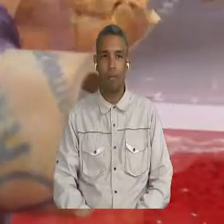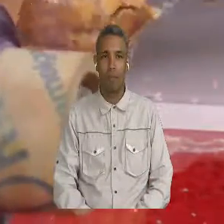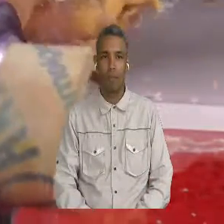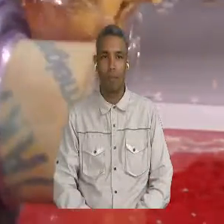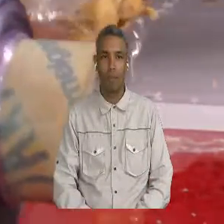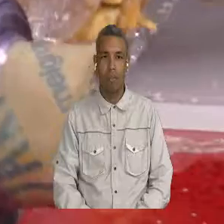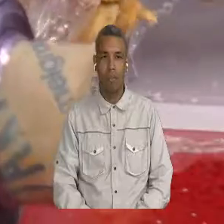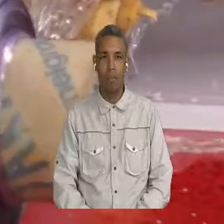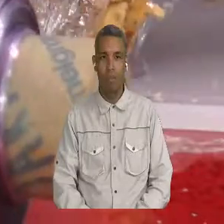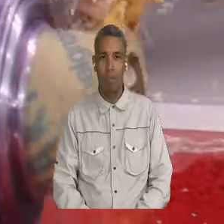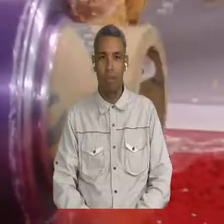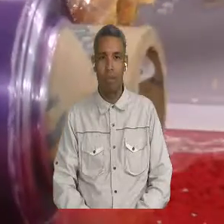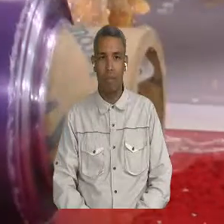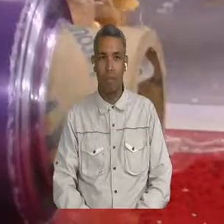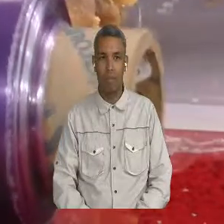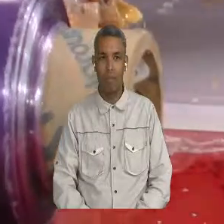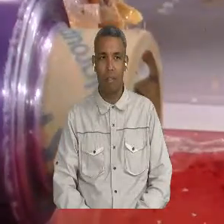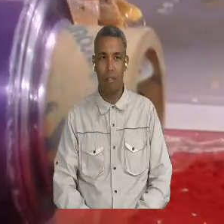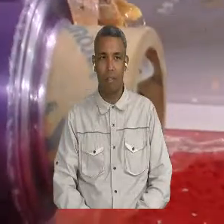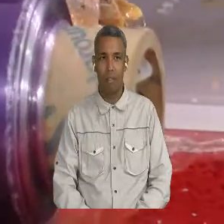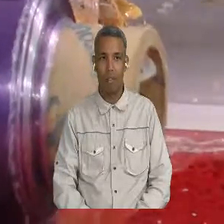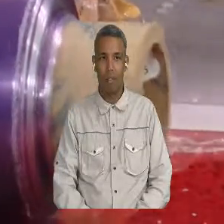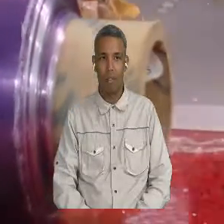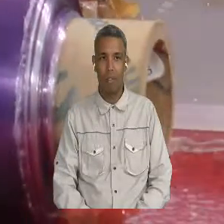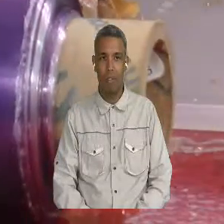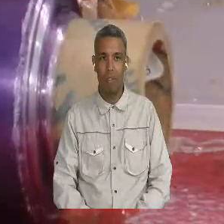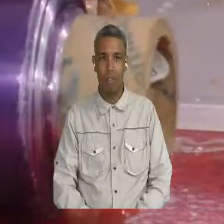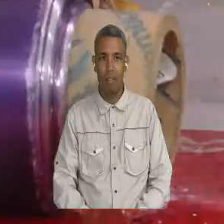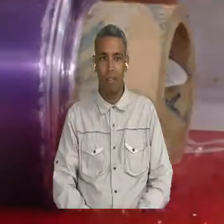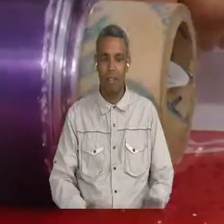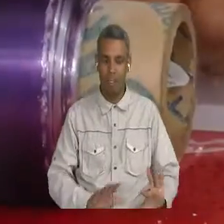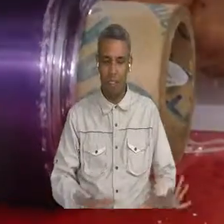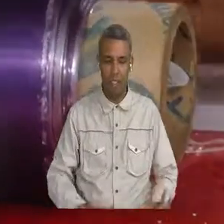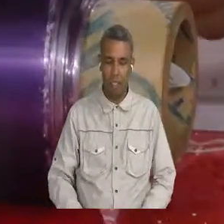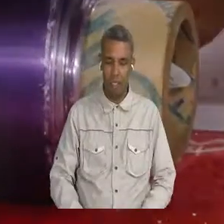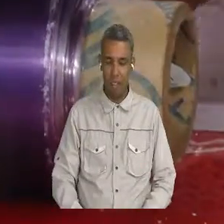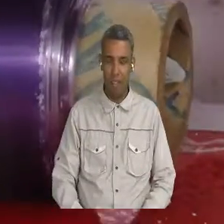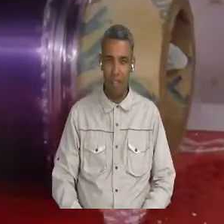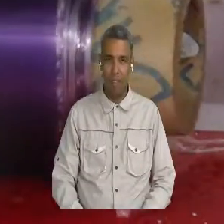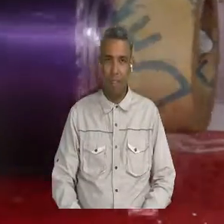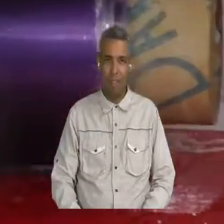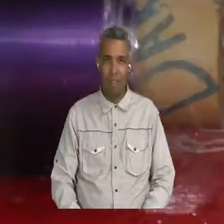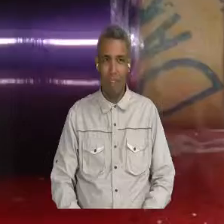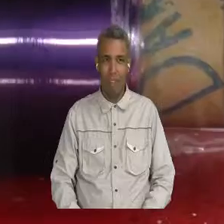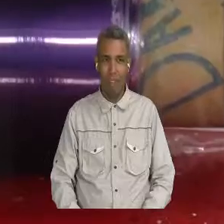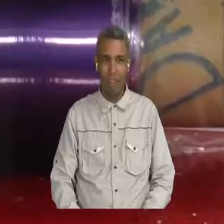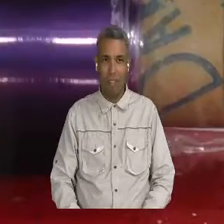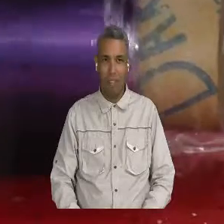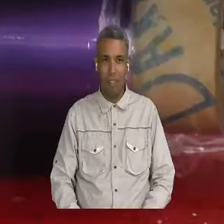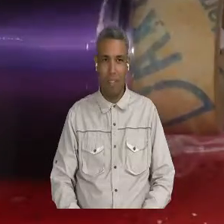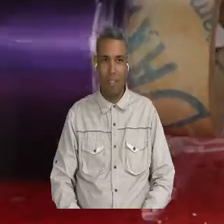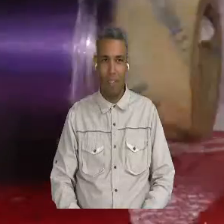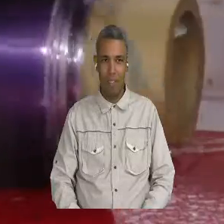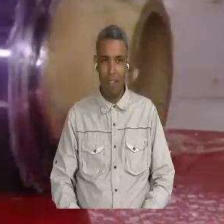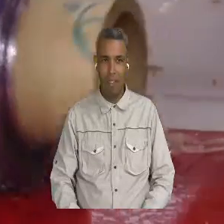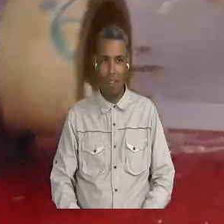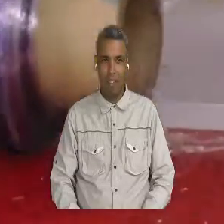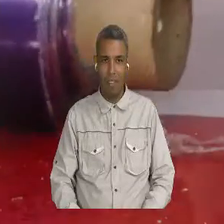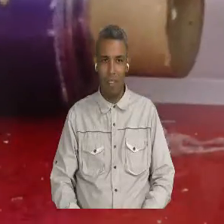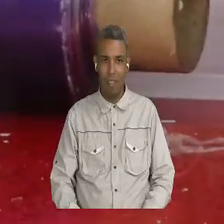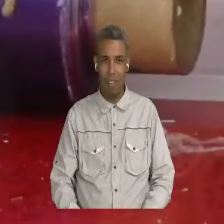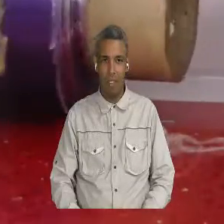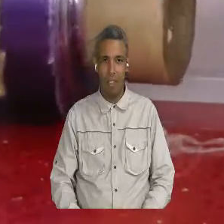Listo. Con esas son suficientes. Entonces, sí. Si quiere, lo levantamos acá. Se ve complicado. Déjalo correr.